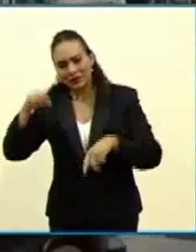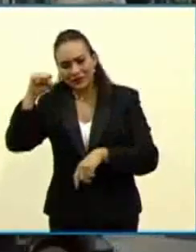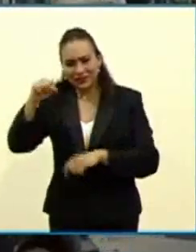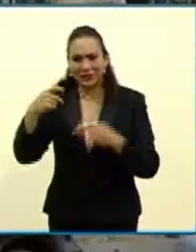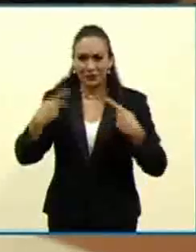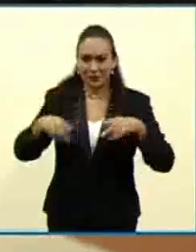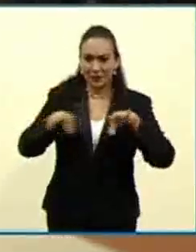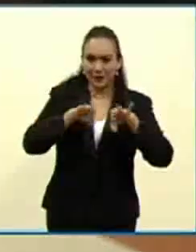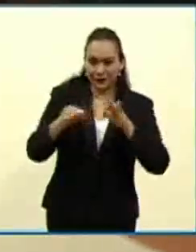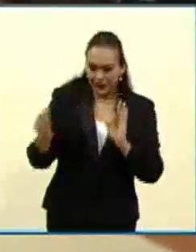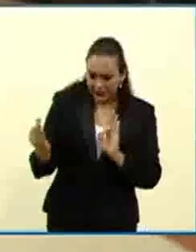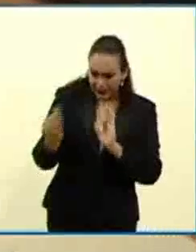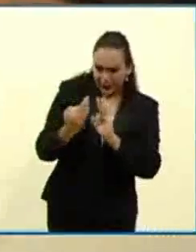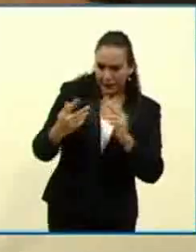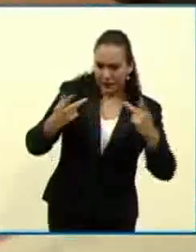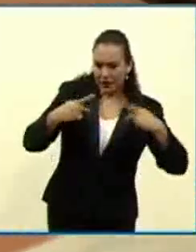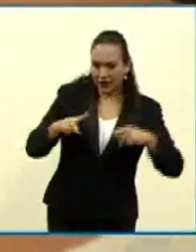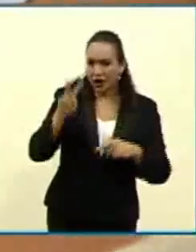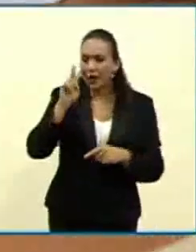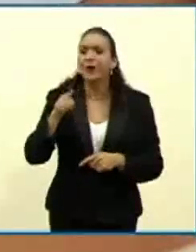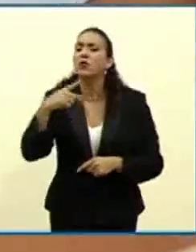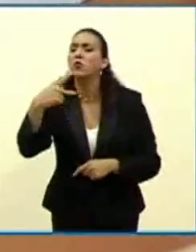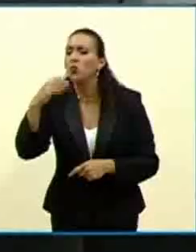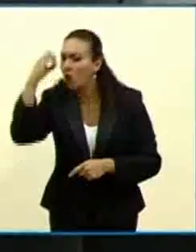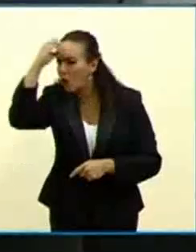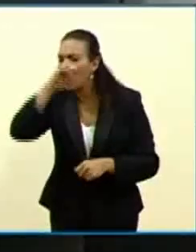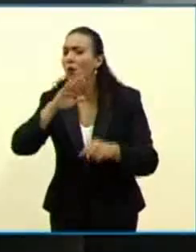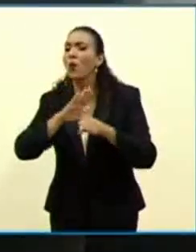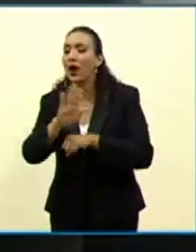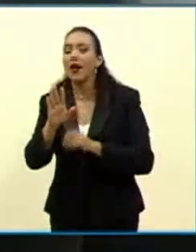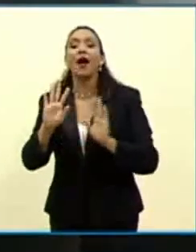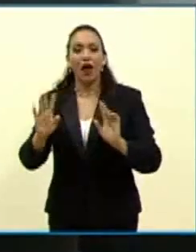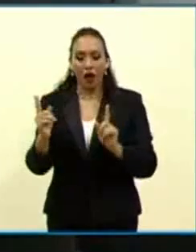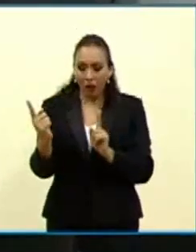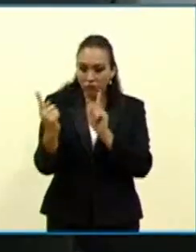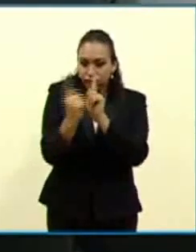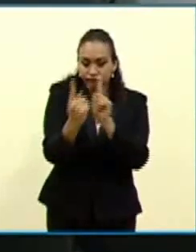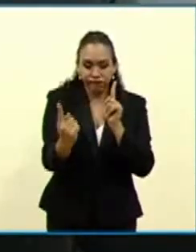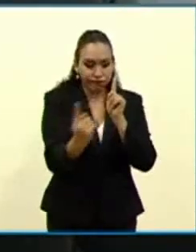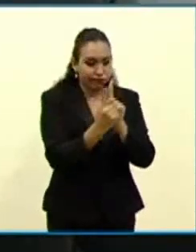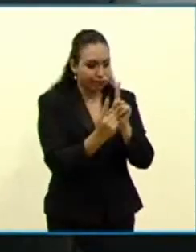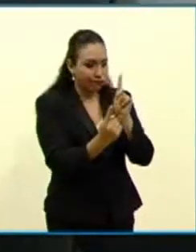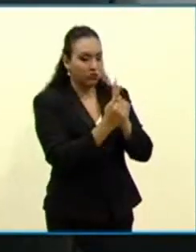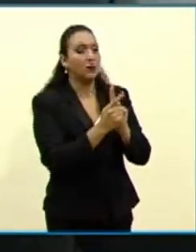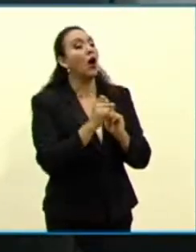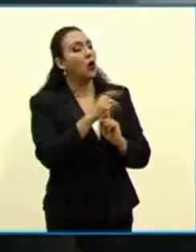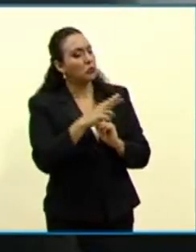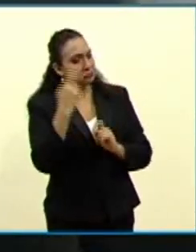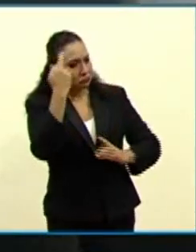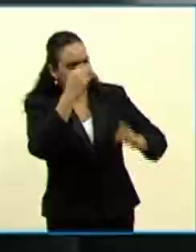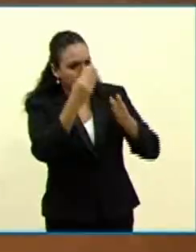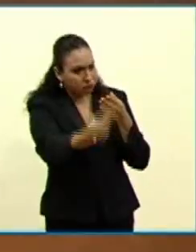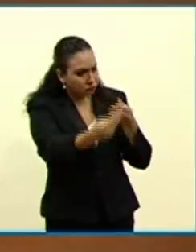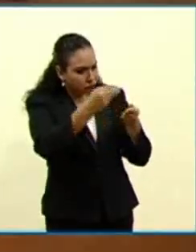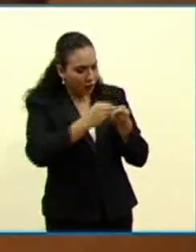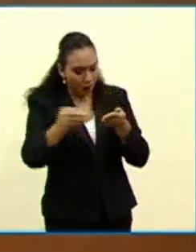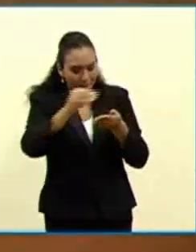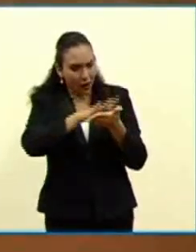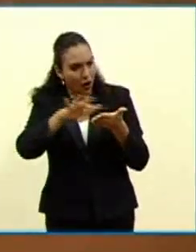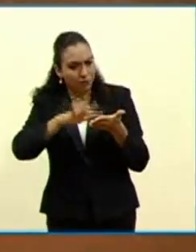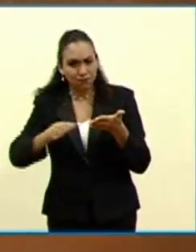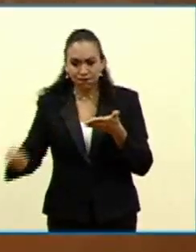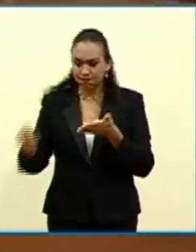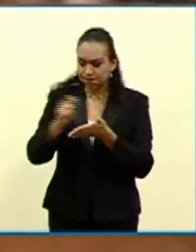fin de escuchar de manera directa sus diversas demandas. Con ello, refrendan su compromiso con todas y todos los